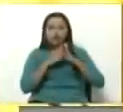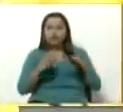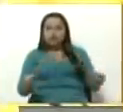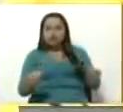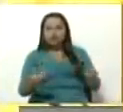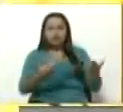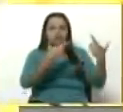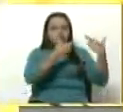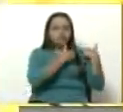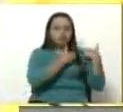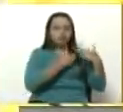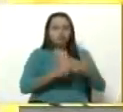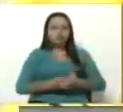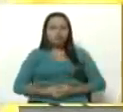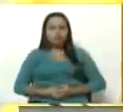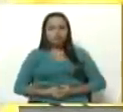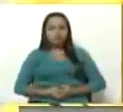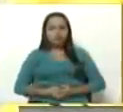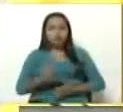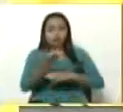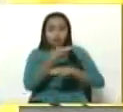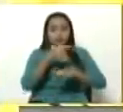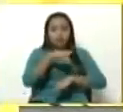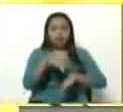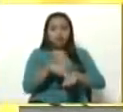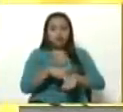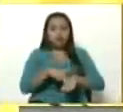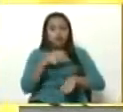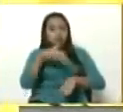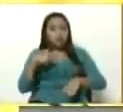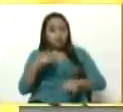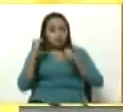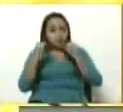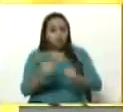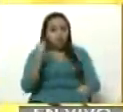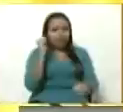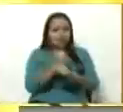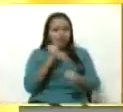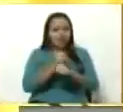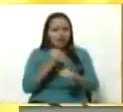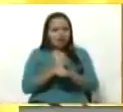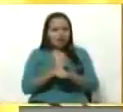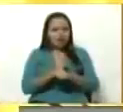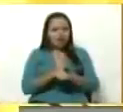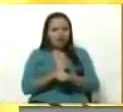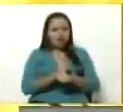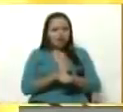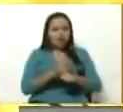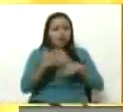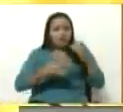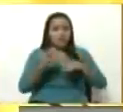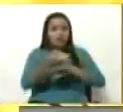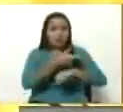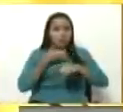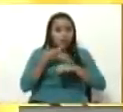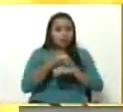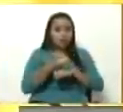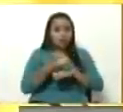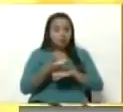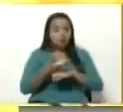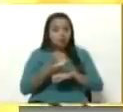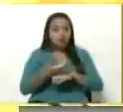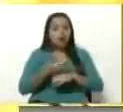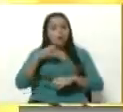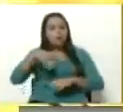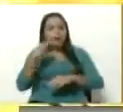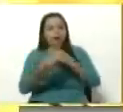poderes del Ejecutivo, nosotros intensificaremos nuestra acción de gobierno para el cumplimiento y